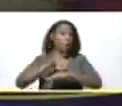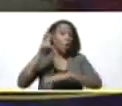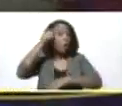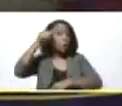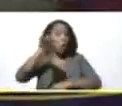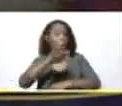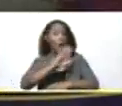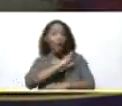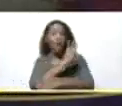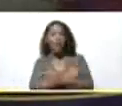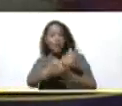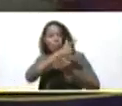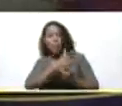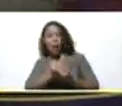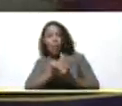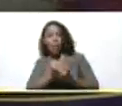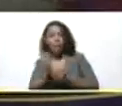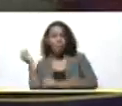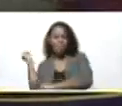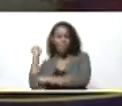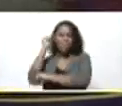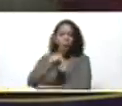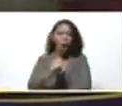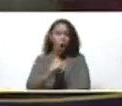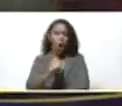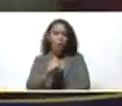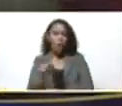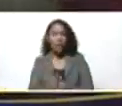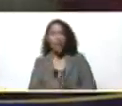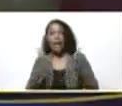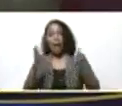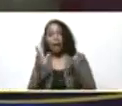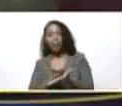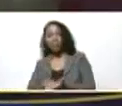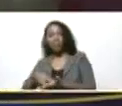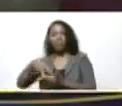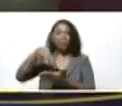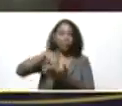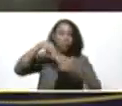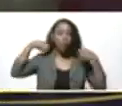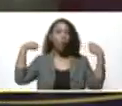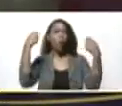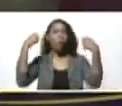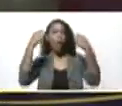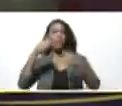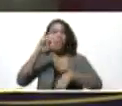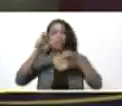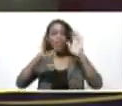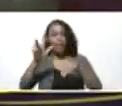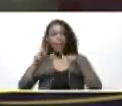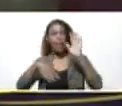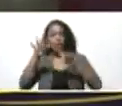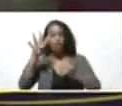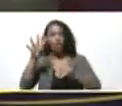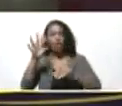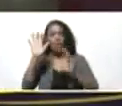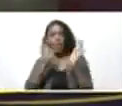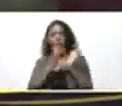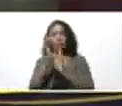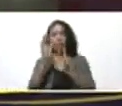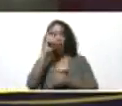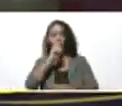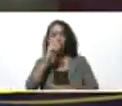y a la Fuerza Armada derrotarlo en la gran resurrección popular del 13 y 14 de abril del